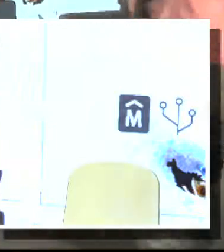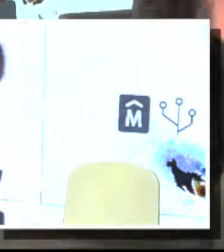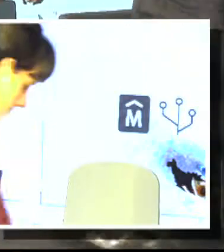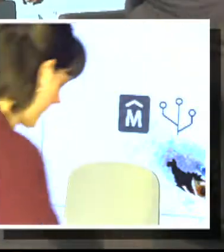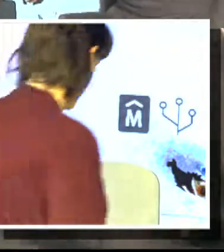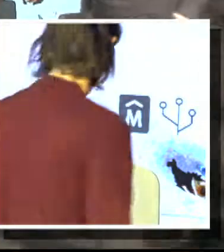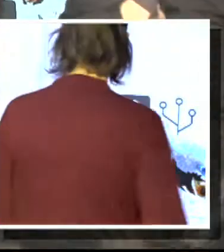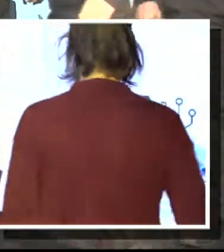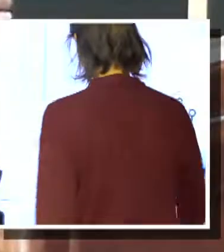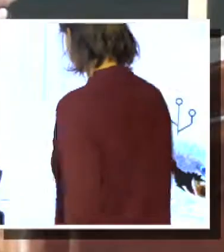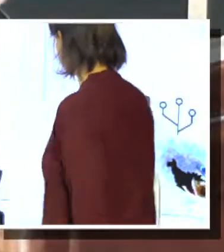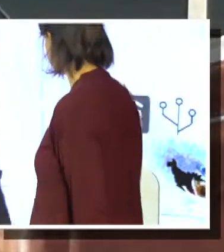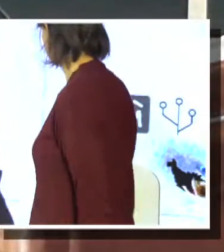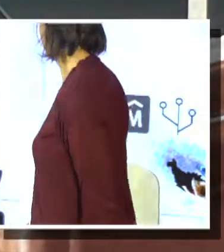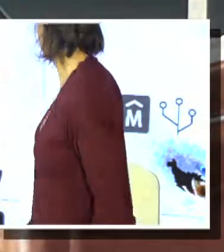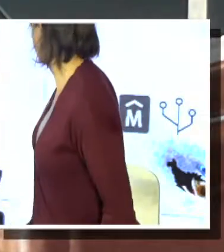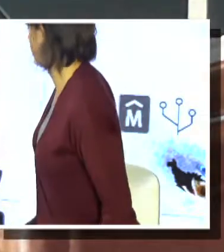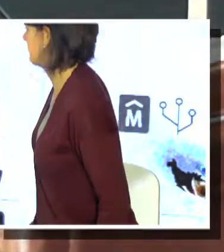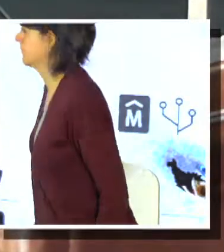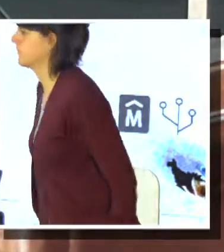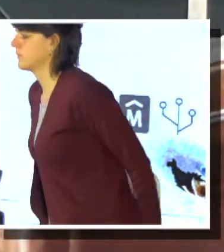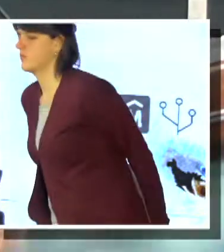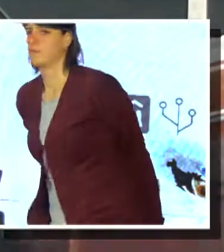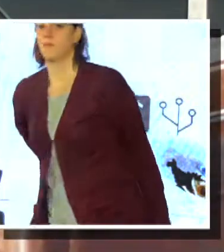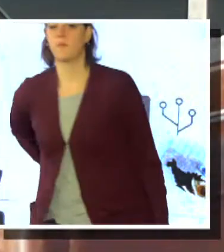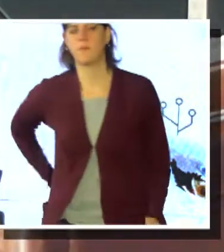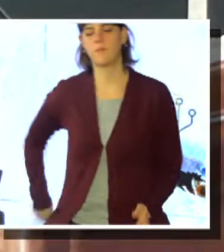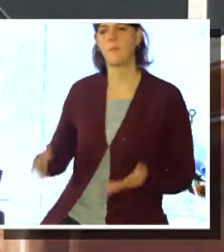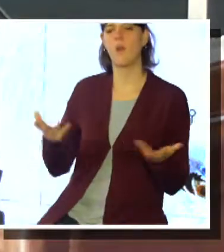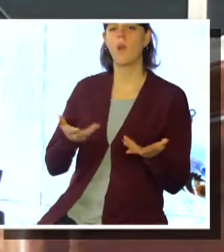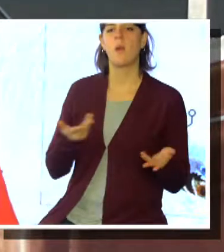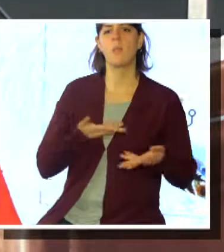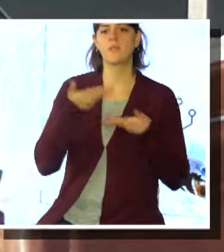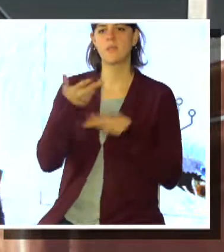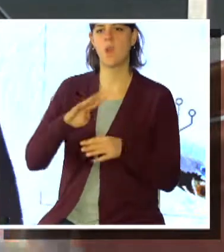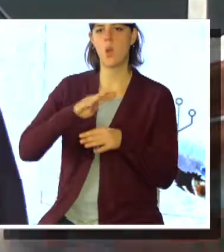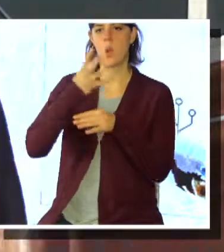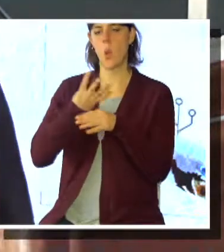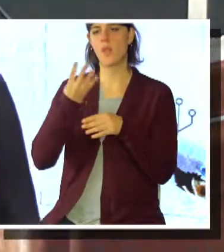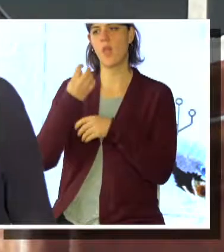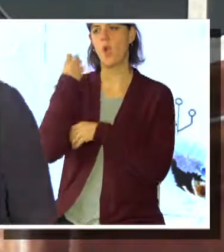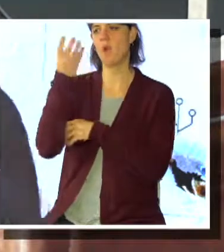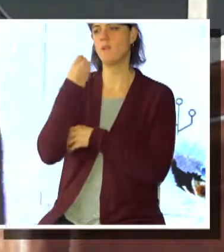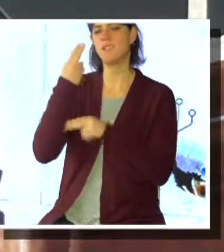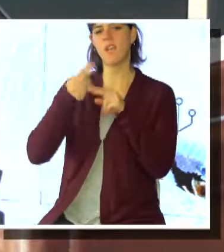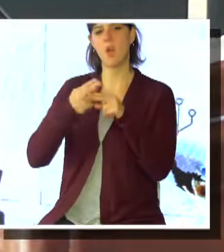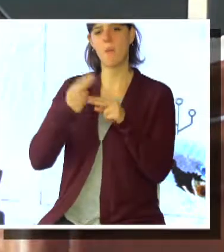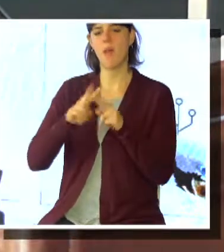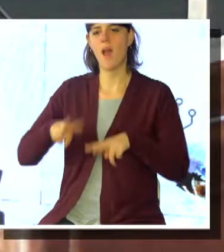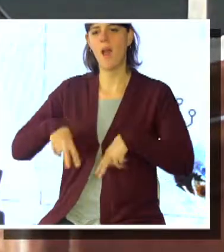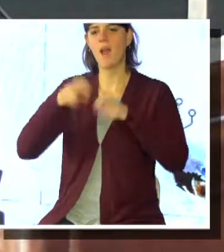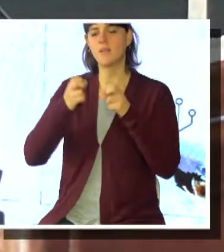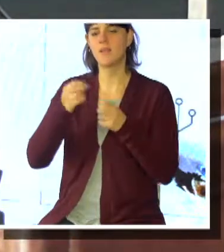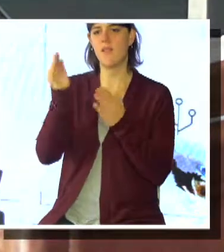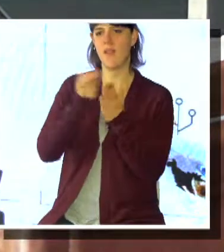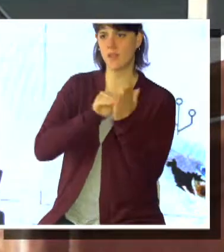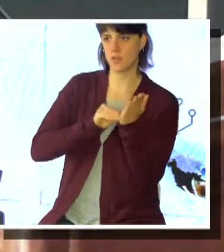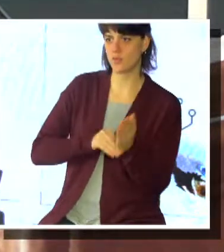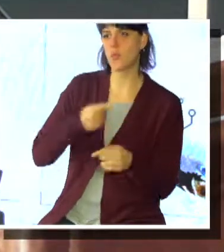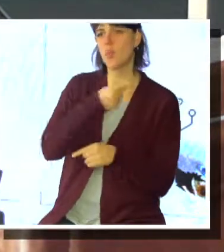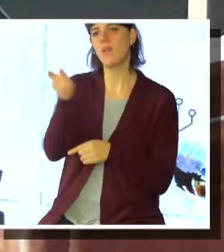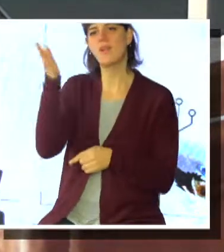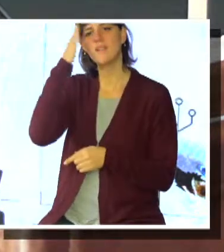Vamos a presentar ahora la cuarta conferencia que se llama Análisis de Datos. Ustedes saben que la ciencia de datos es uno de